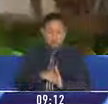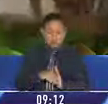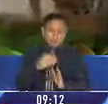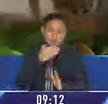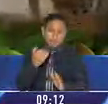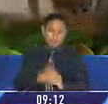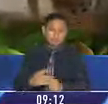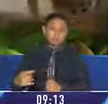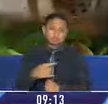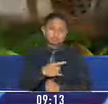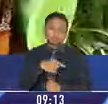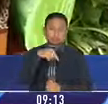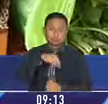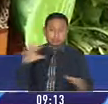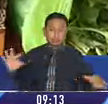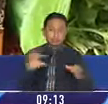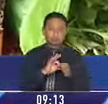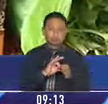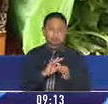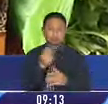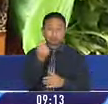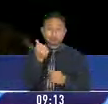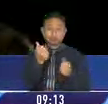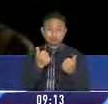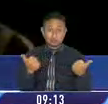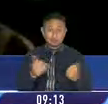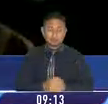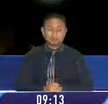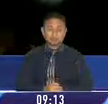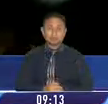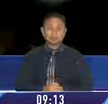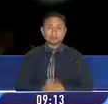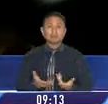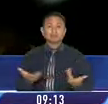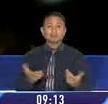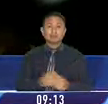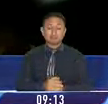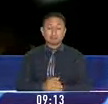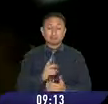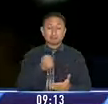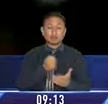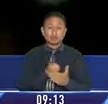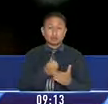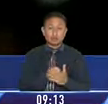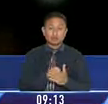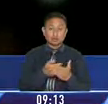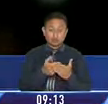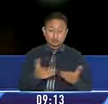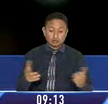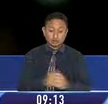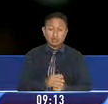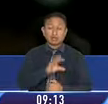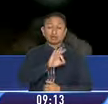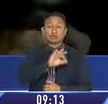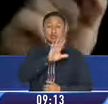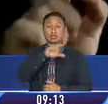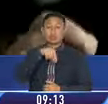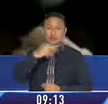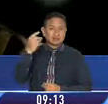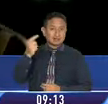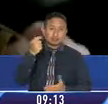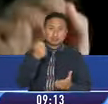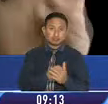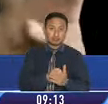que garanticen una relación de precio y calidad. Nosotros medimos la canasta de consumo masivo, que son 95 categorías de rápido consumo.